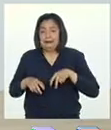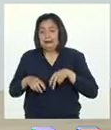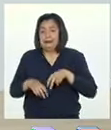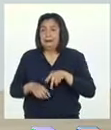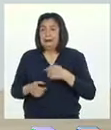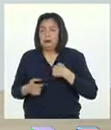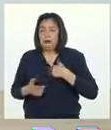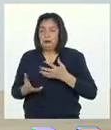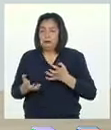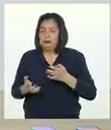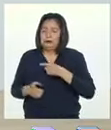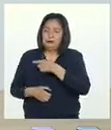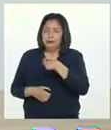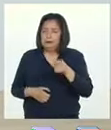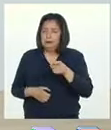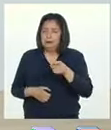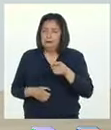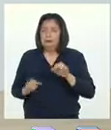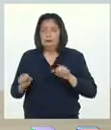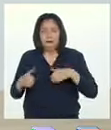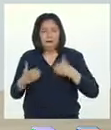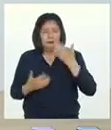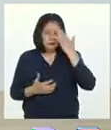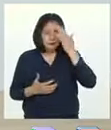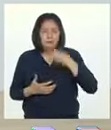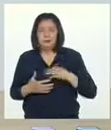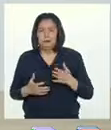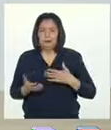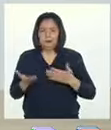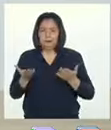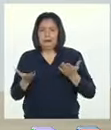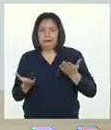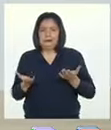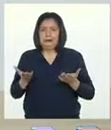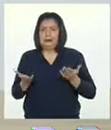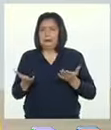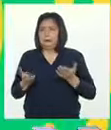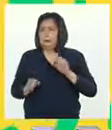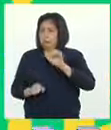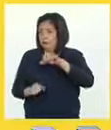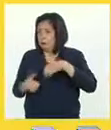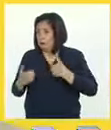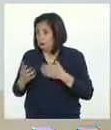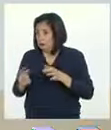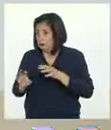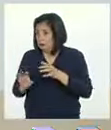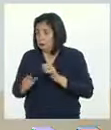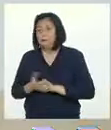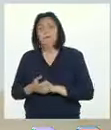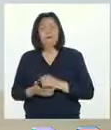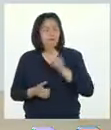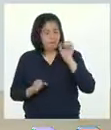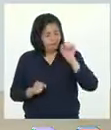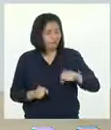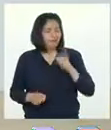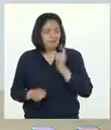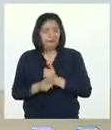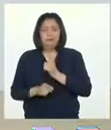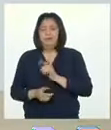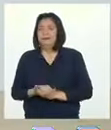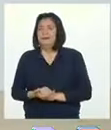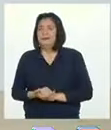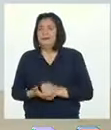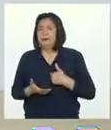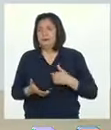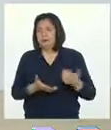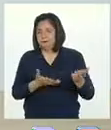hoy quise retarnos para poder saber manejar nuestro equilibrio. ¿Lo podemos hacer? ¡Claro que sí!